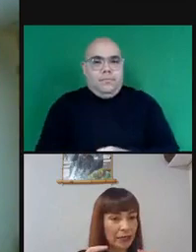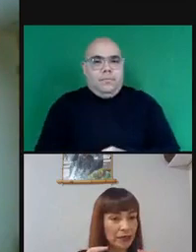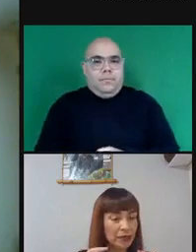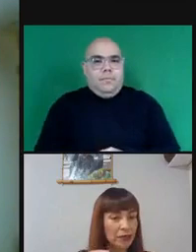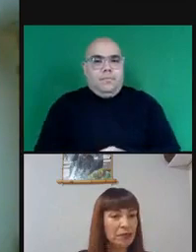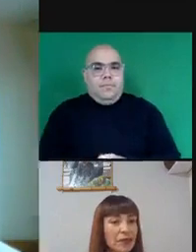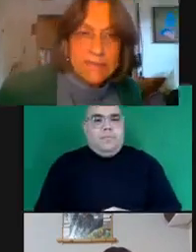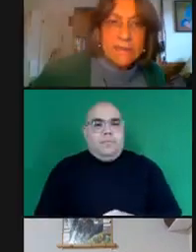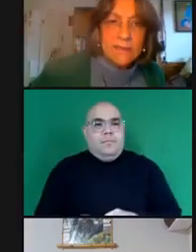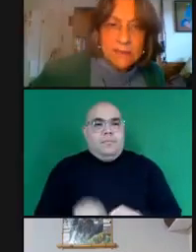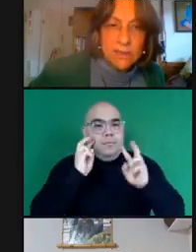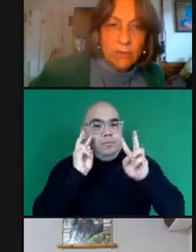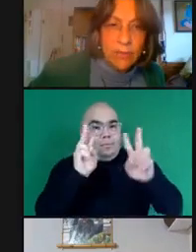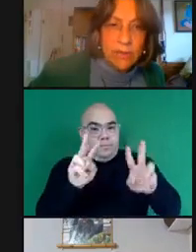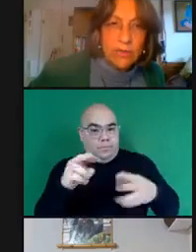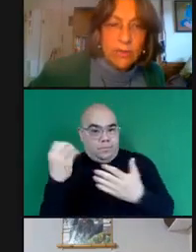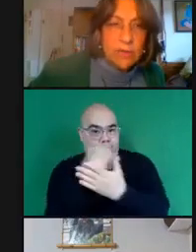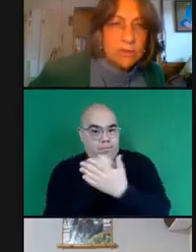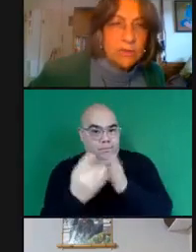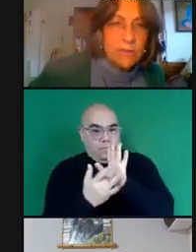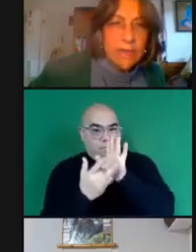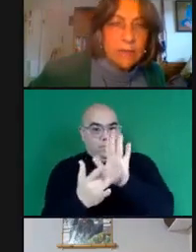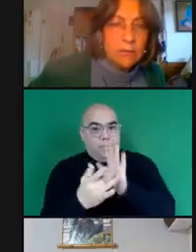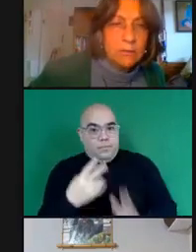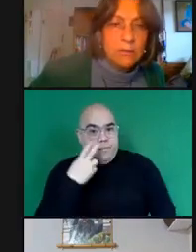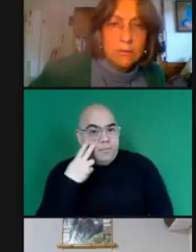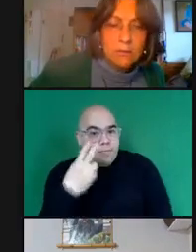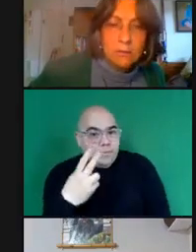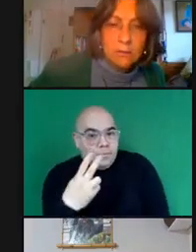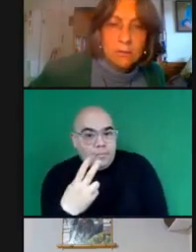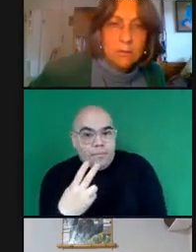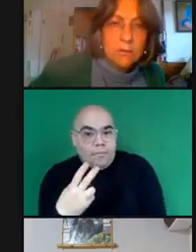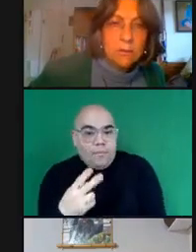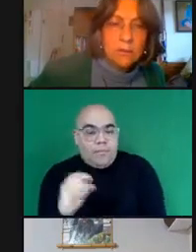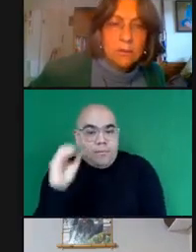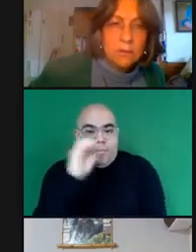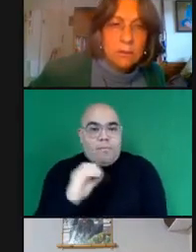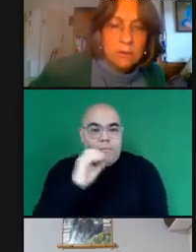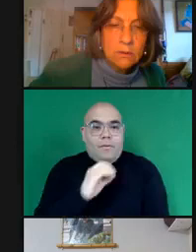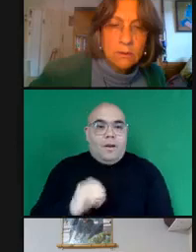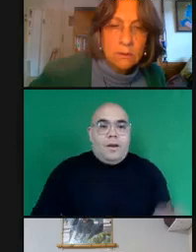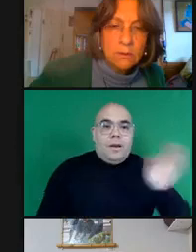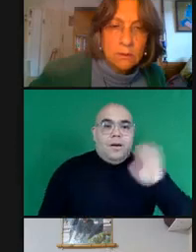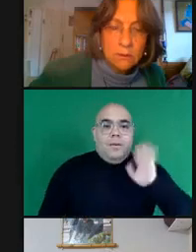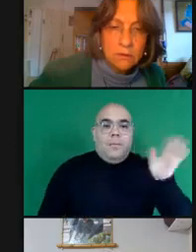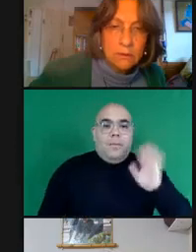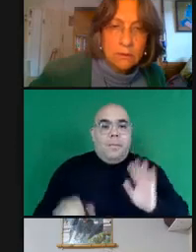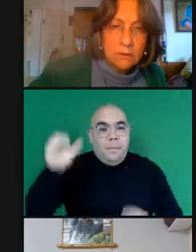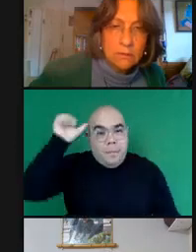¿Ustedes están viendo la presentación? Porque yo no la estoy viendo. Juanita, recuerda que debes